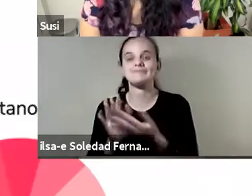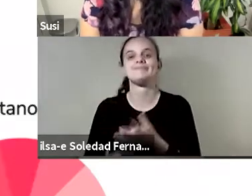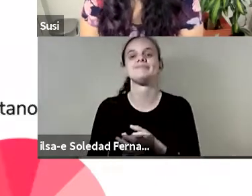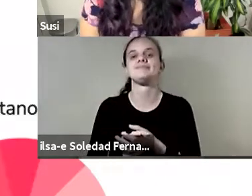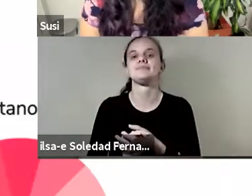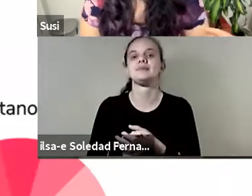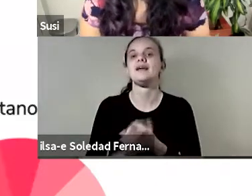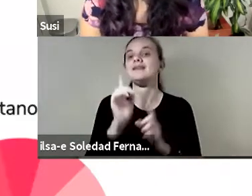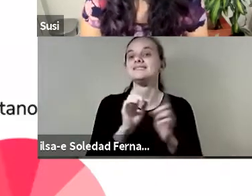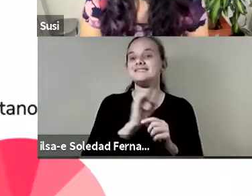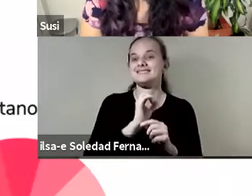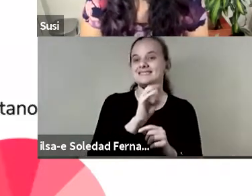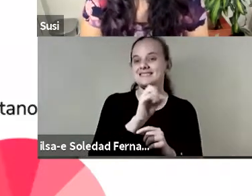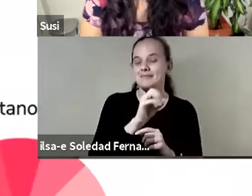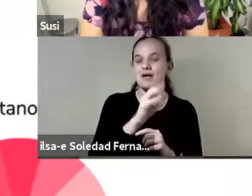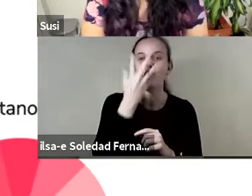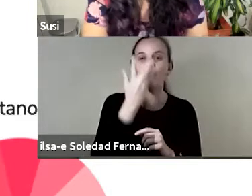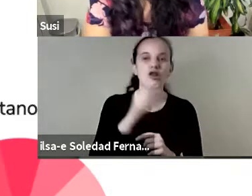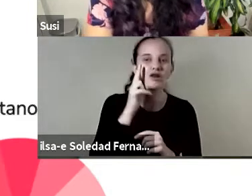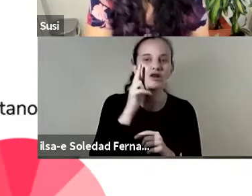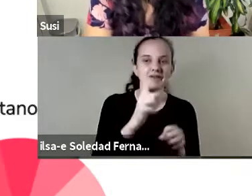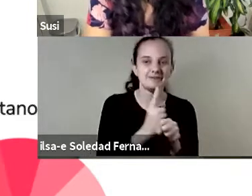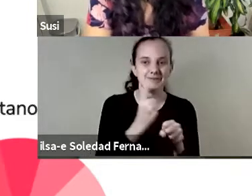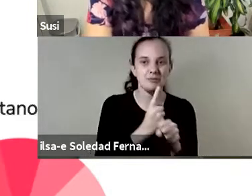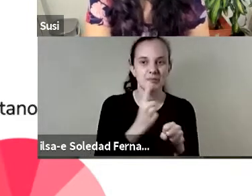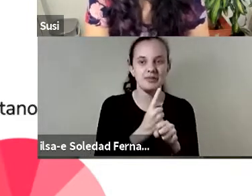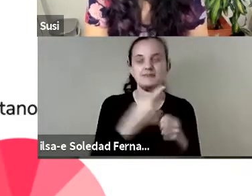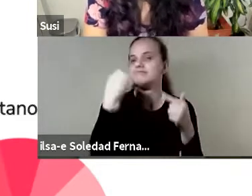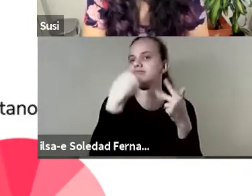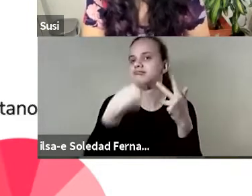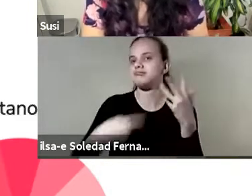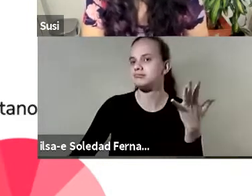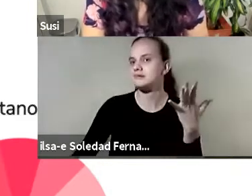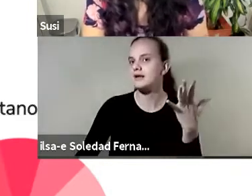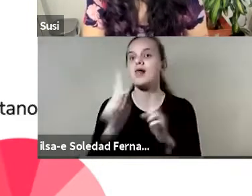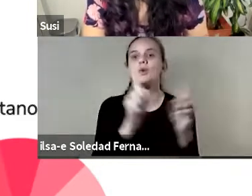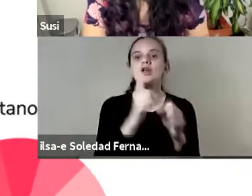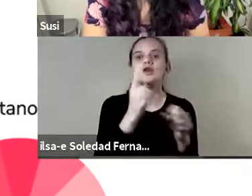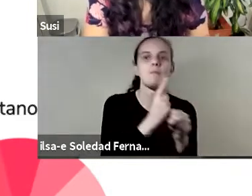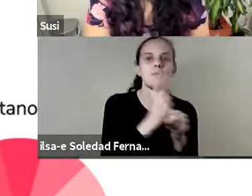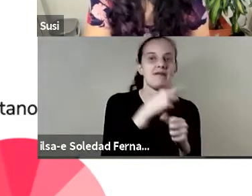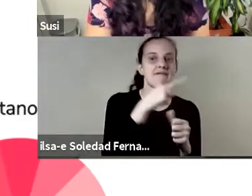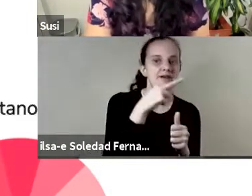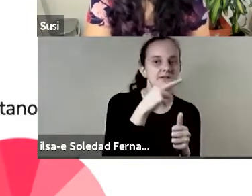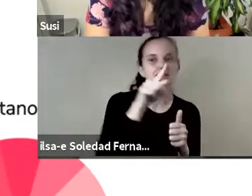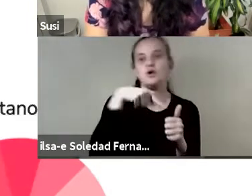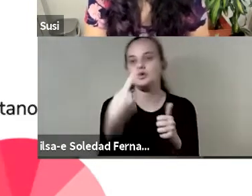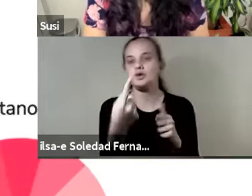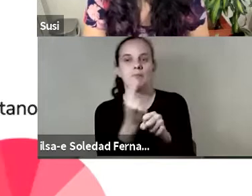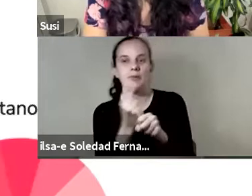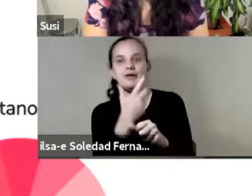y situacional, relativas al color. La ceguera al color permanente se llama daltonismo, y hay